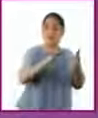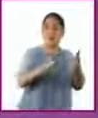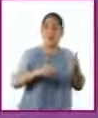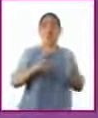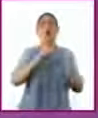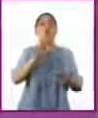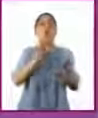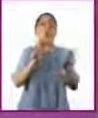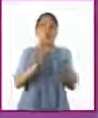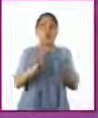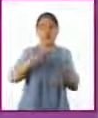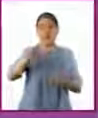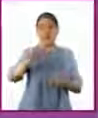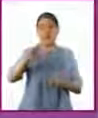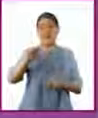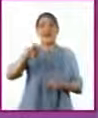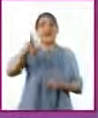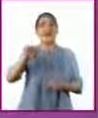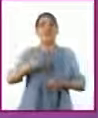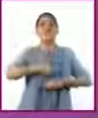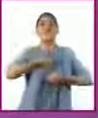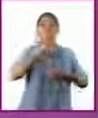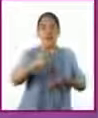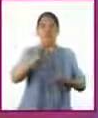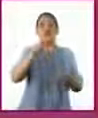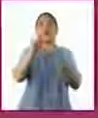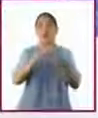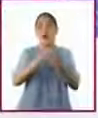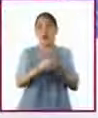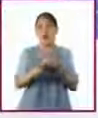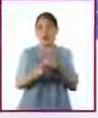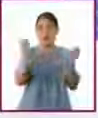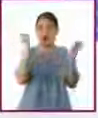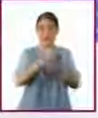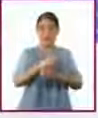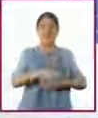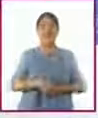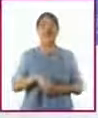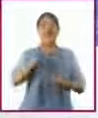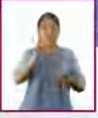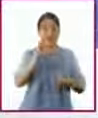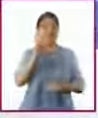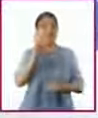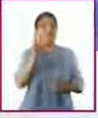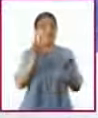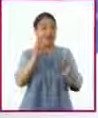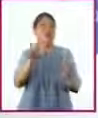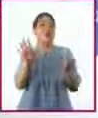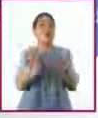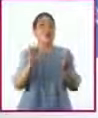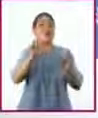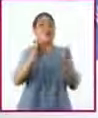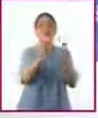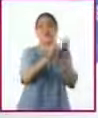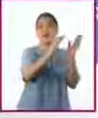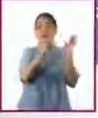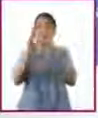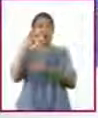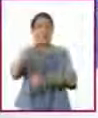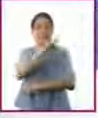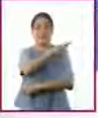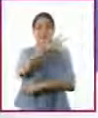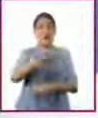dividida en narrativa, que va en azul marino. Como escuchamos, las bibliotecas generales no usan la